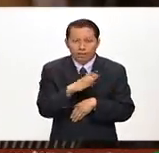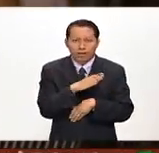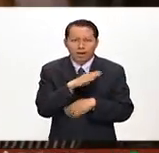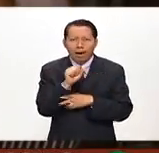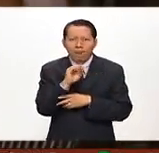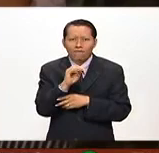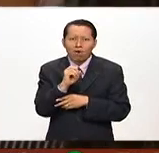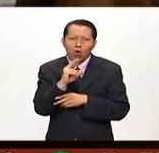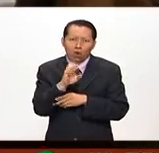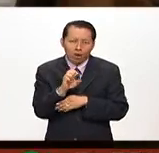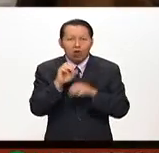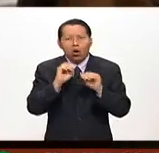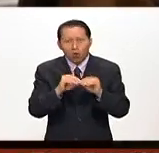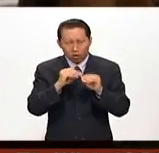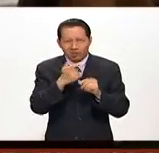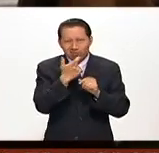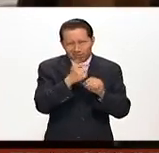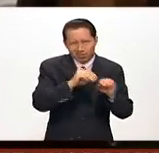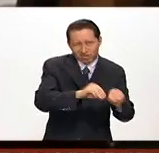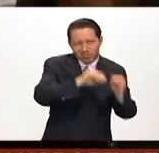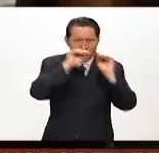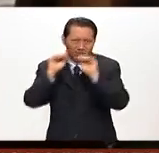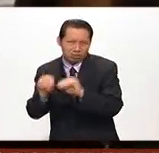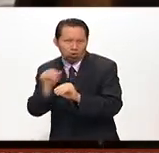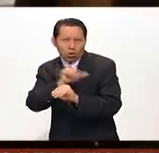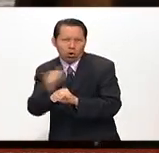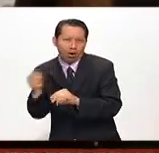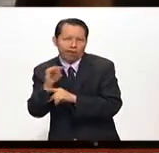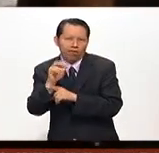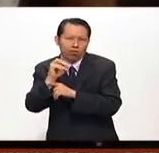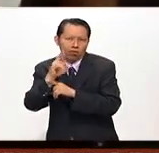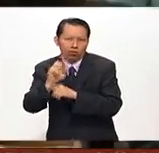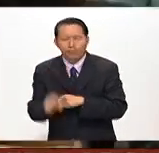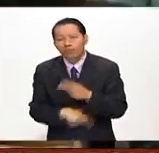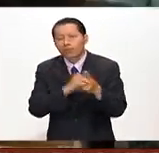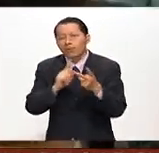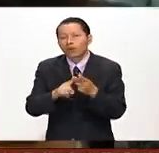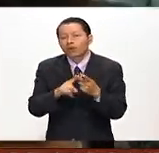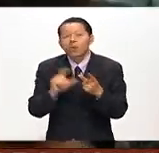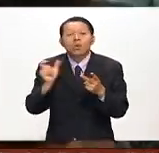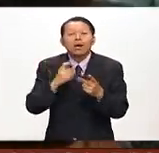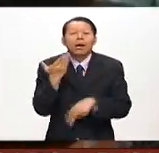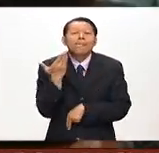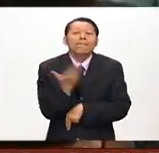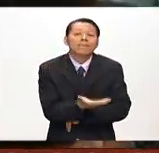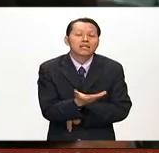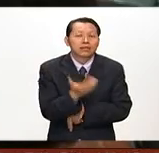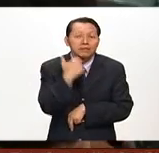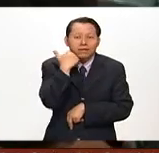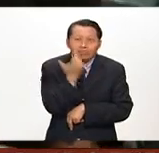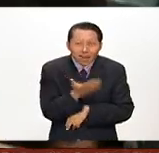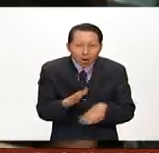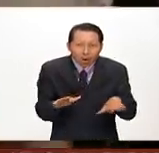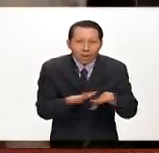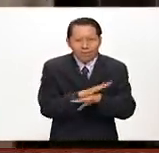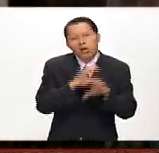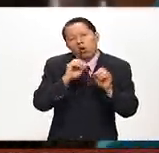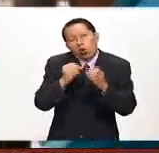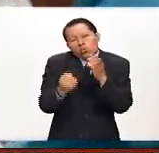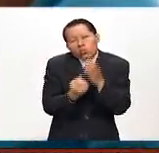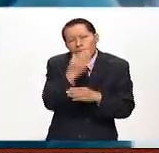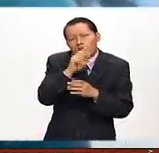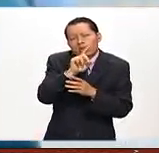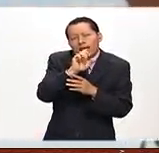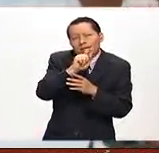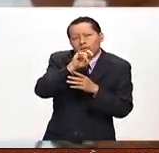o el traspaso de sus recursos a otra Afore. La segunda iniciará cuando solicite la modificación o actualización de sus datos